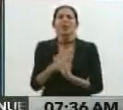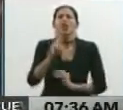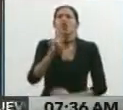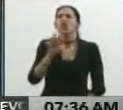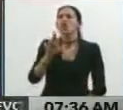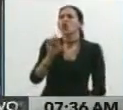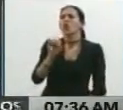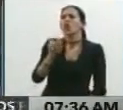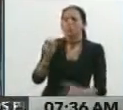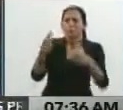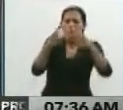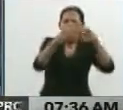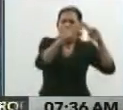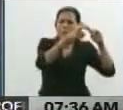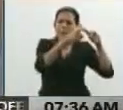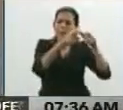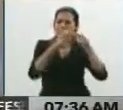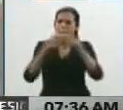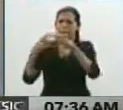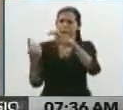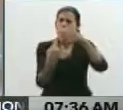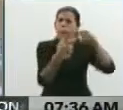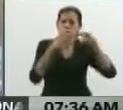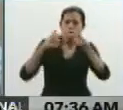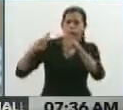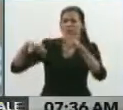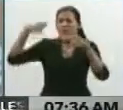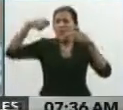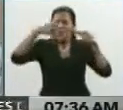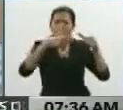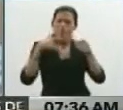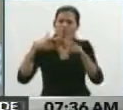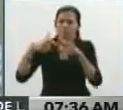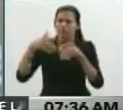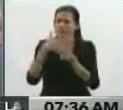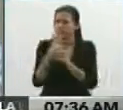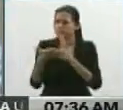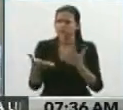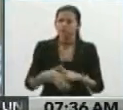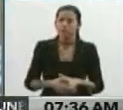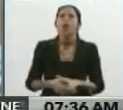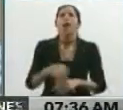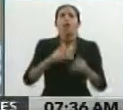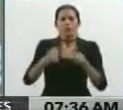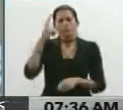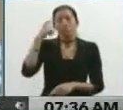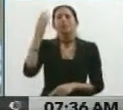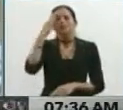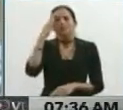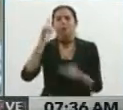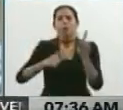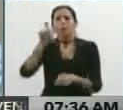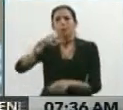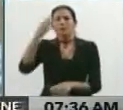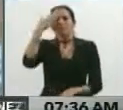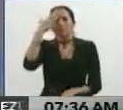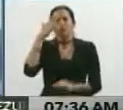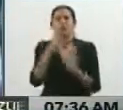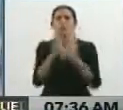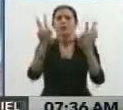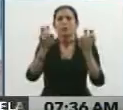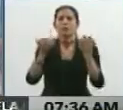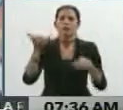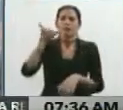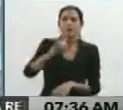digamos que actualmente que está más vinculados con el tema científico con el tema tecnológico y con todo lo que tiene que ver con el tema aéreo